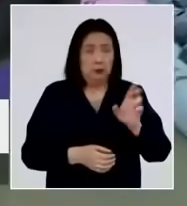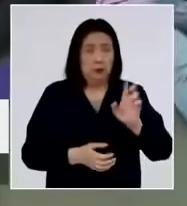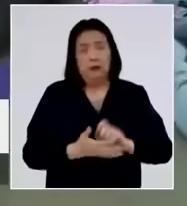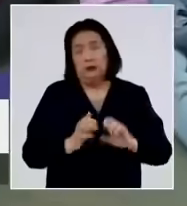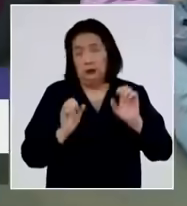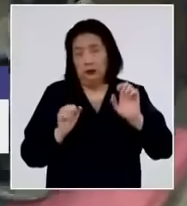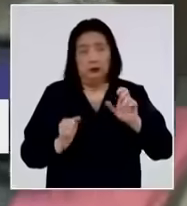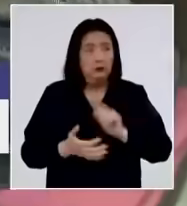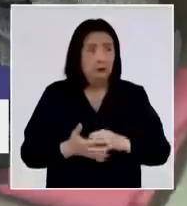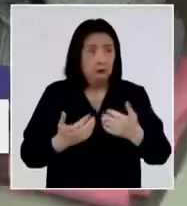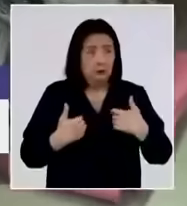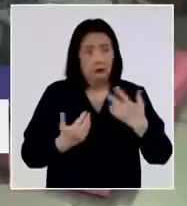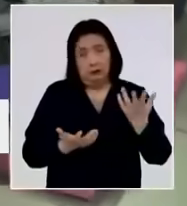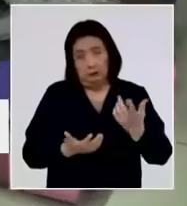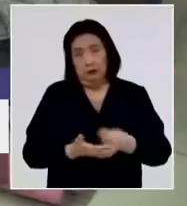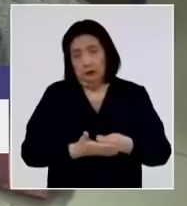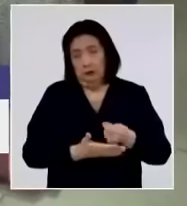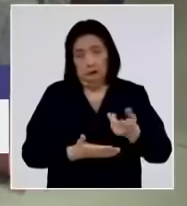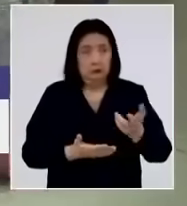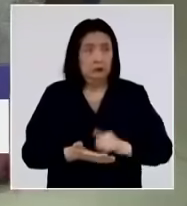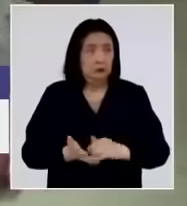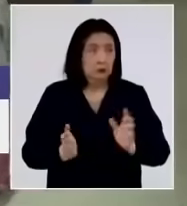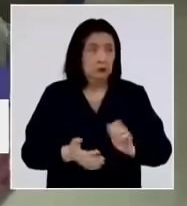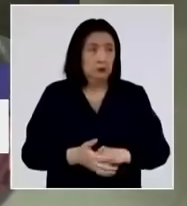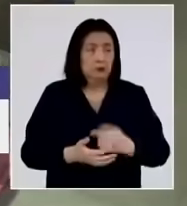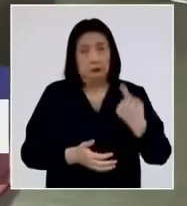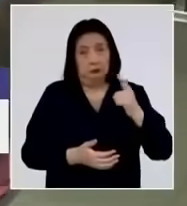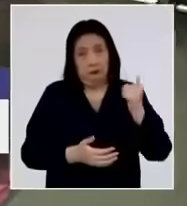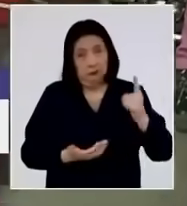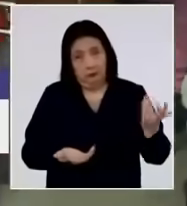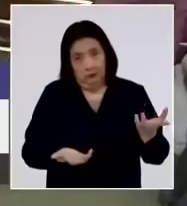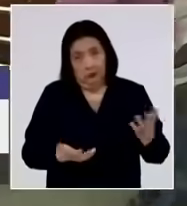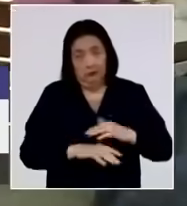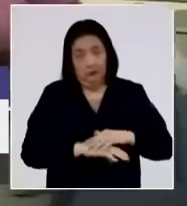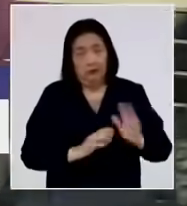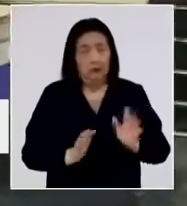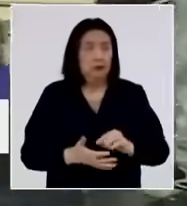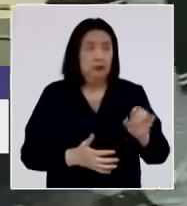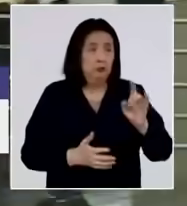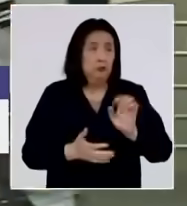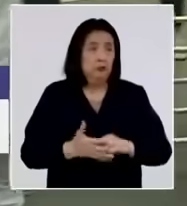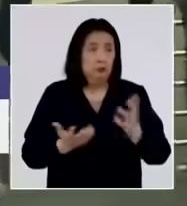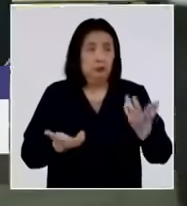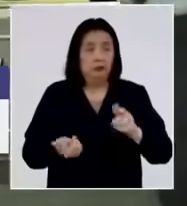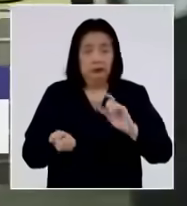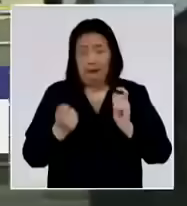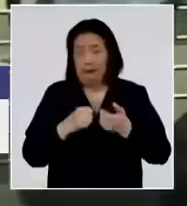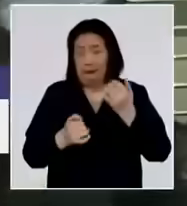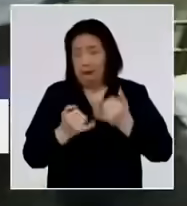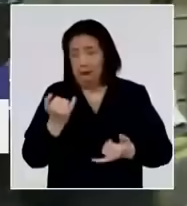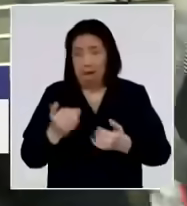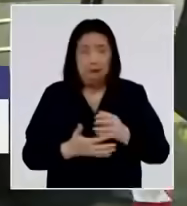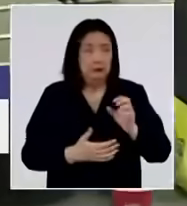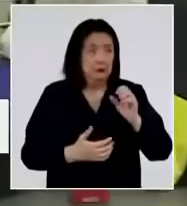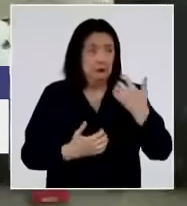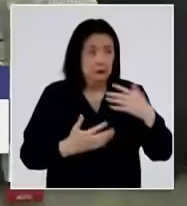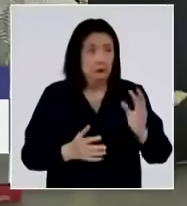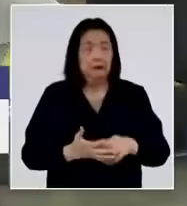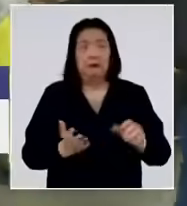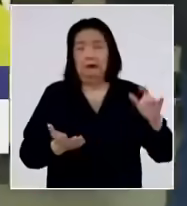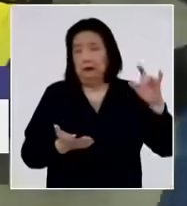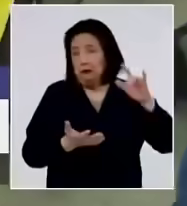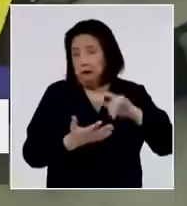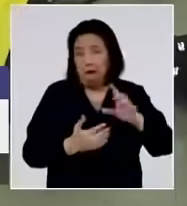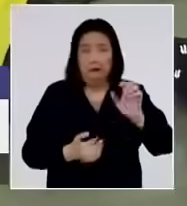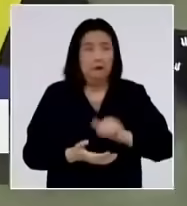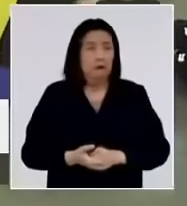tuvimos que afrontar, que no lo teníamos planeado, ya hasta habíamos como cambiado los últimos soles que lo gastamos en el aeropuerto